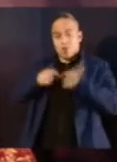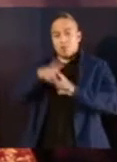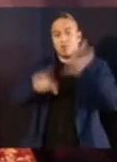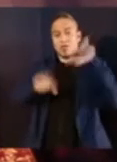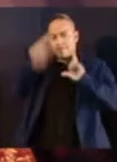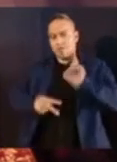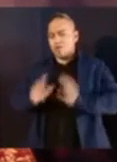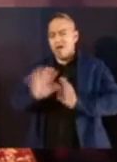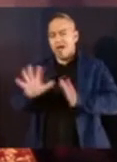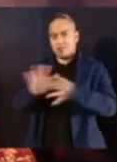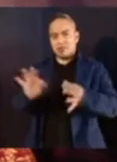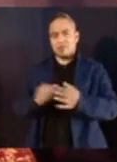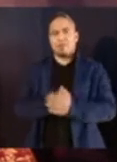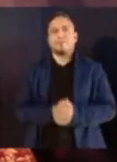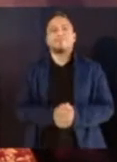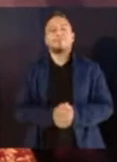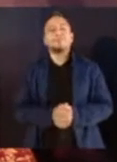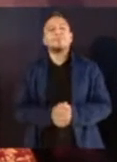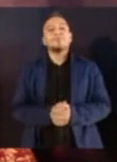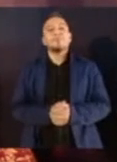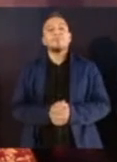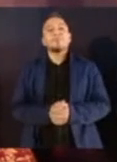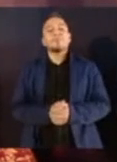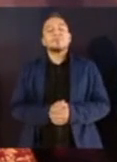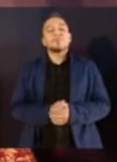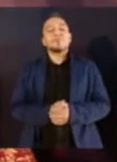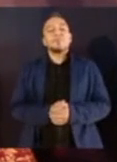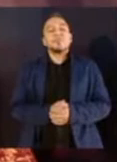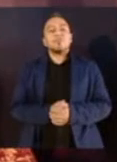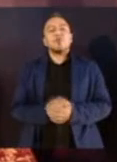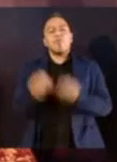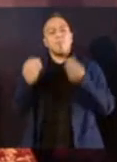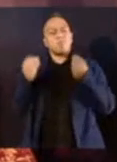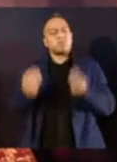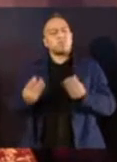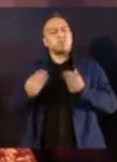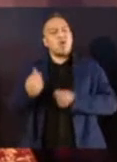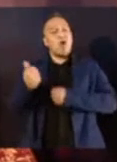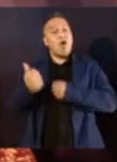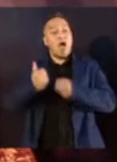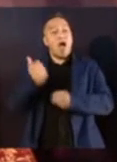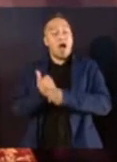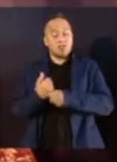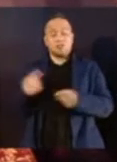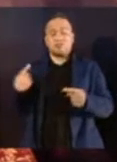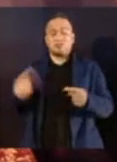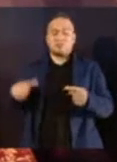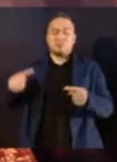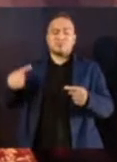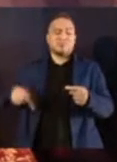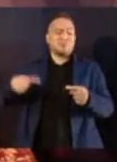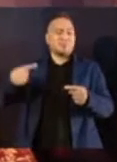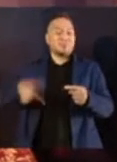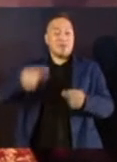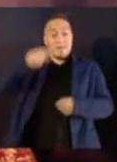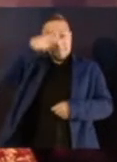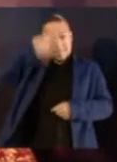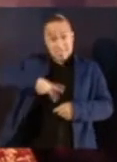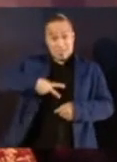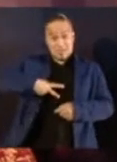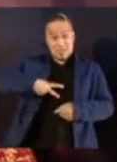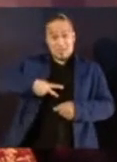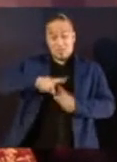Durante varias décadas en México sufrió de una concepción de